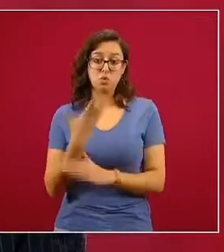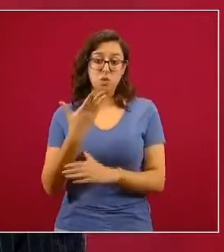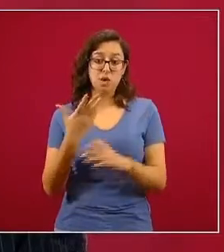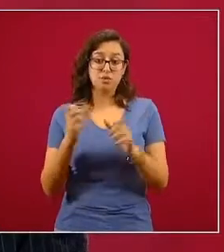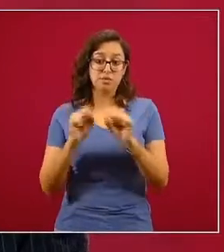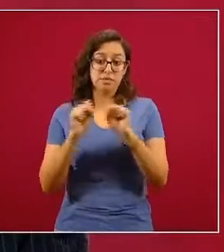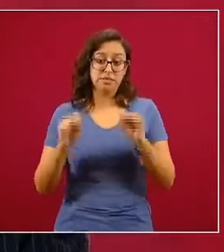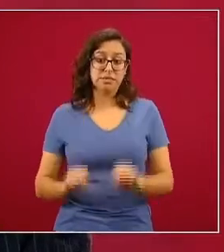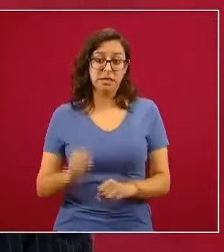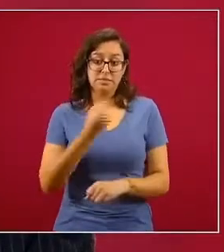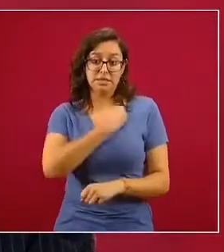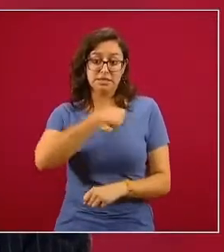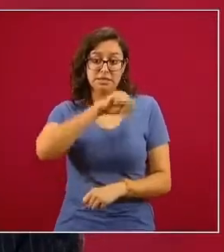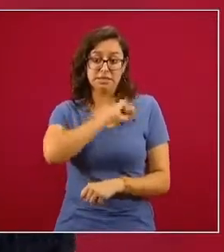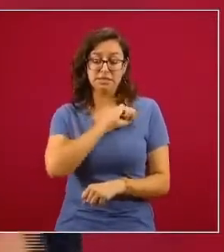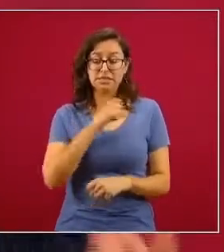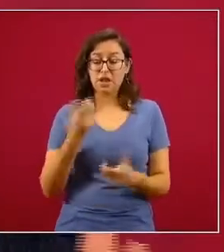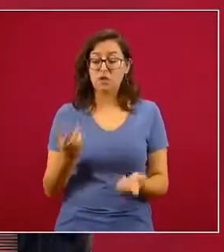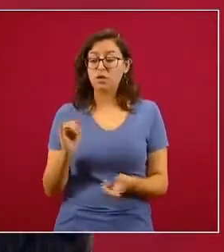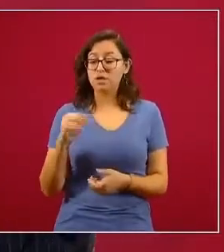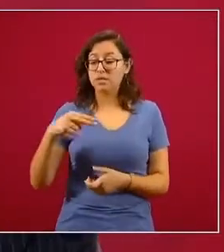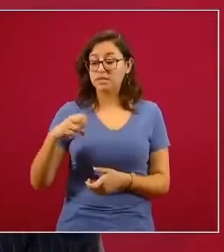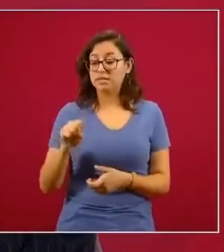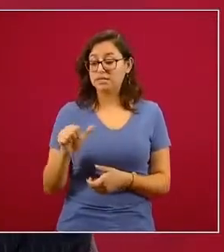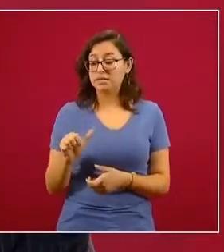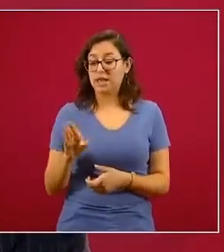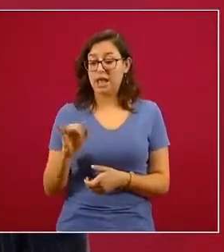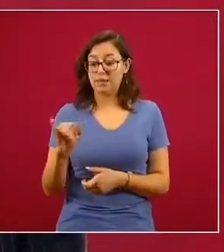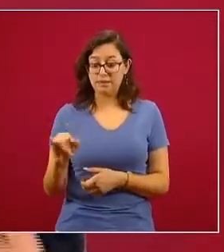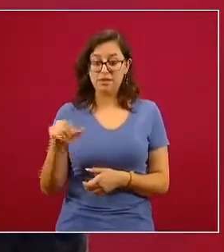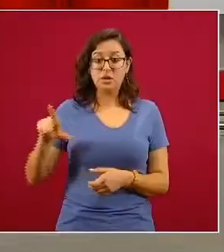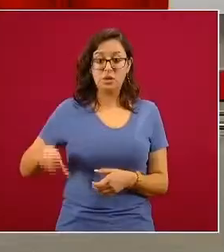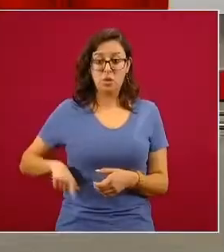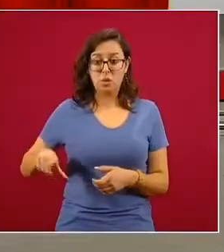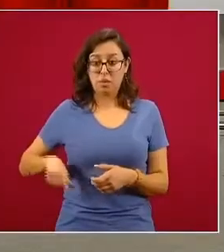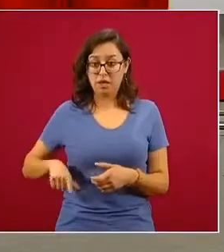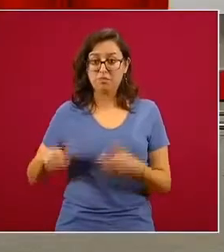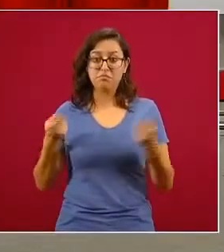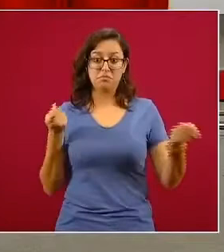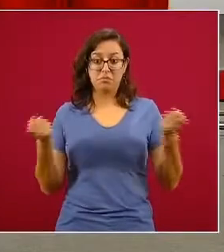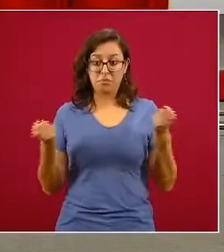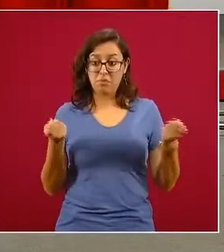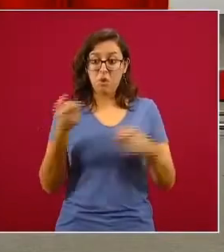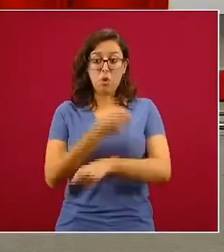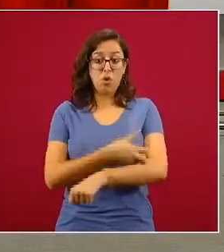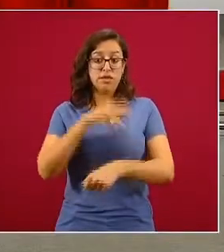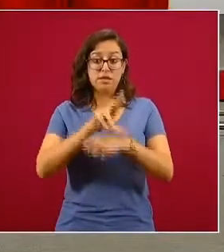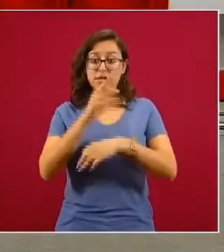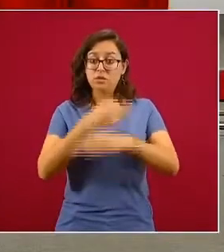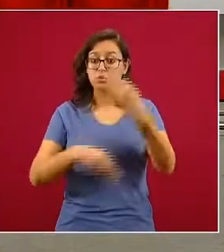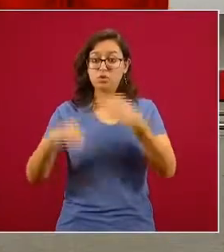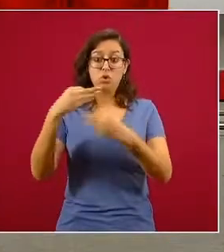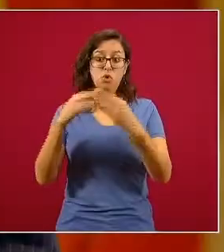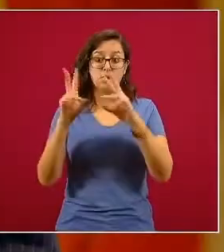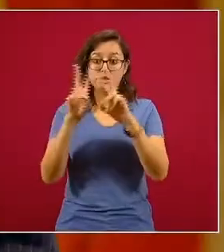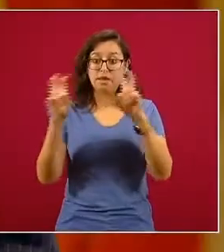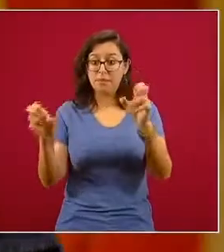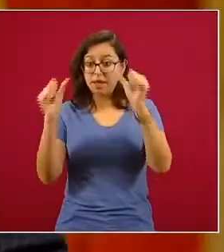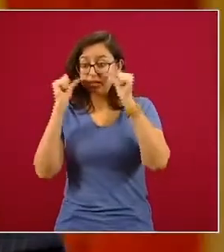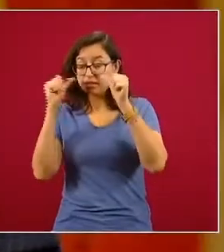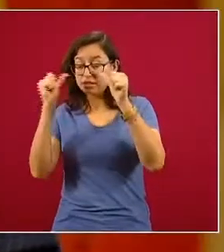Salud para el Bienestar, que es el organismo público centralizado del Gobierno de México que coordina la atención